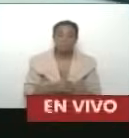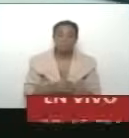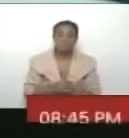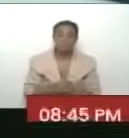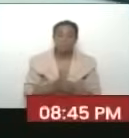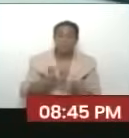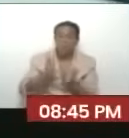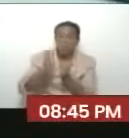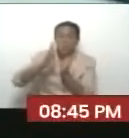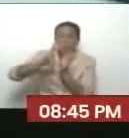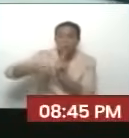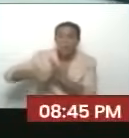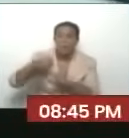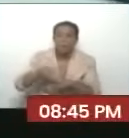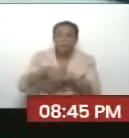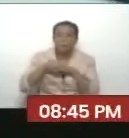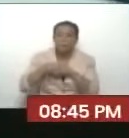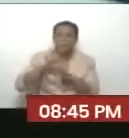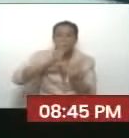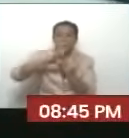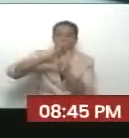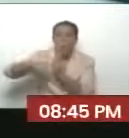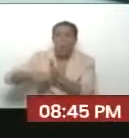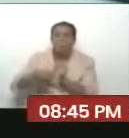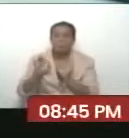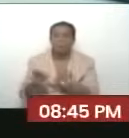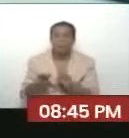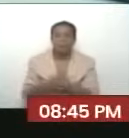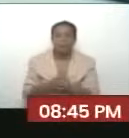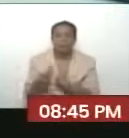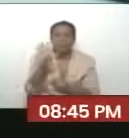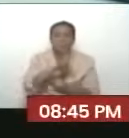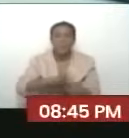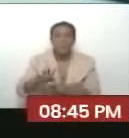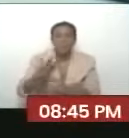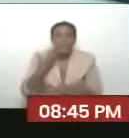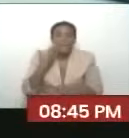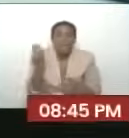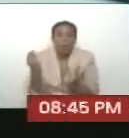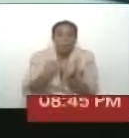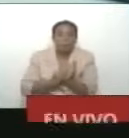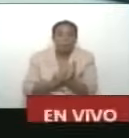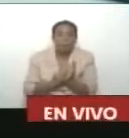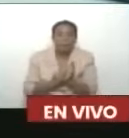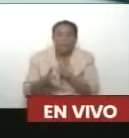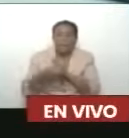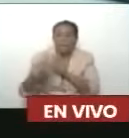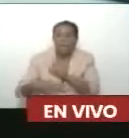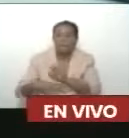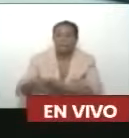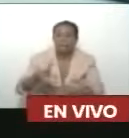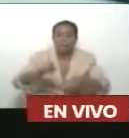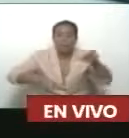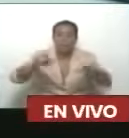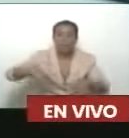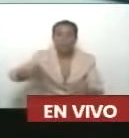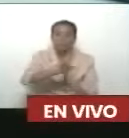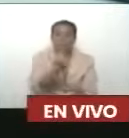por el Imperio Británico y donde pretenden violar los derechos fundamentales de